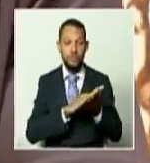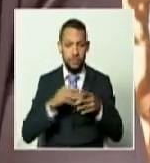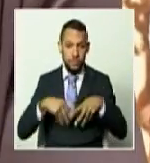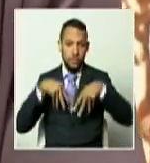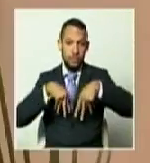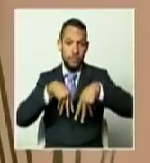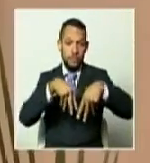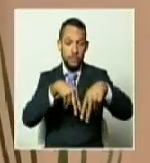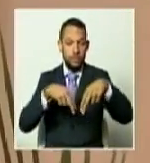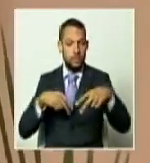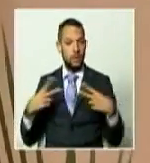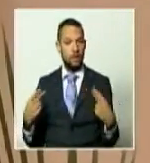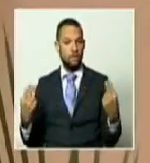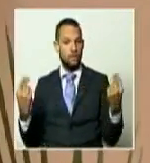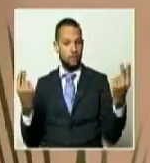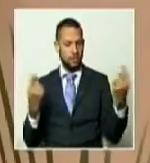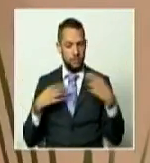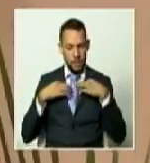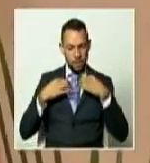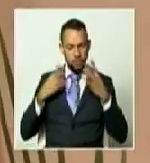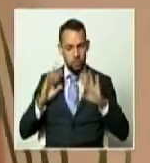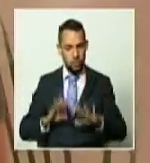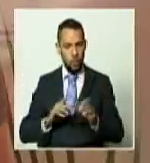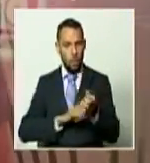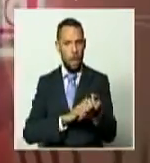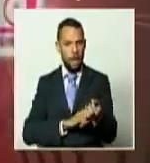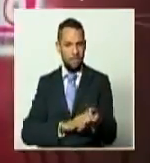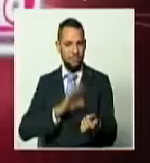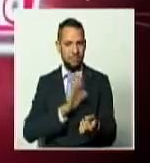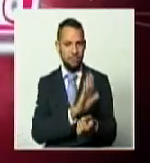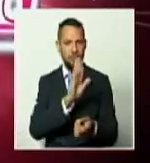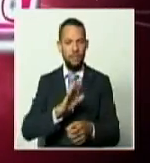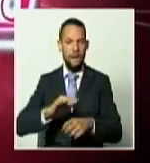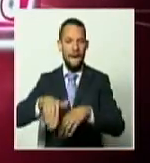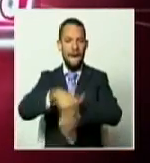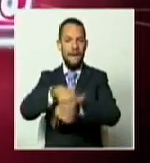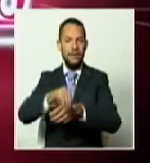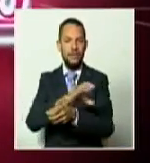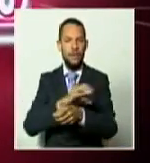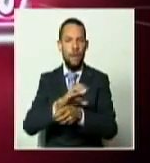este desfile: osadía, raíces y Main Street.